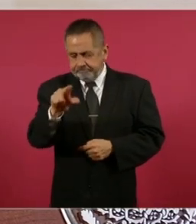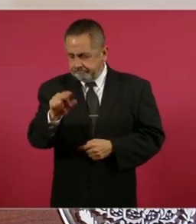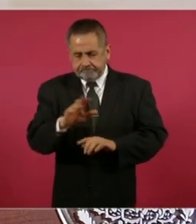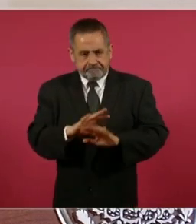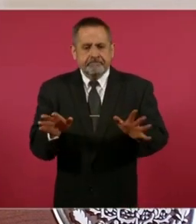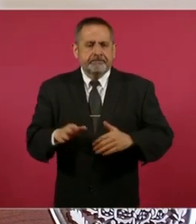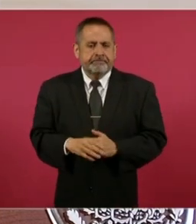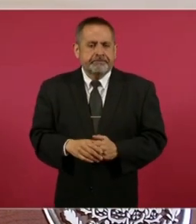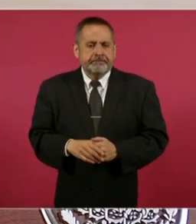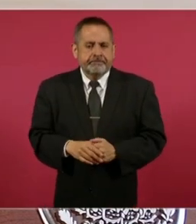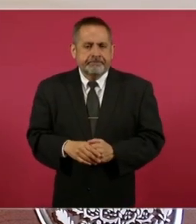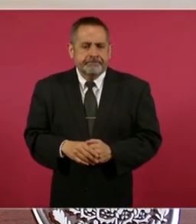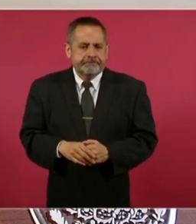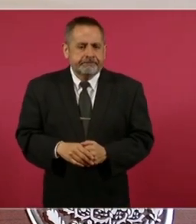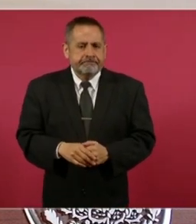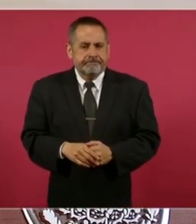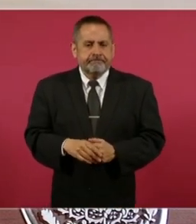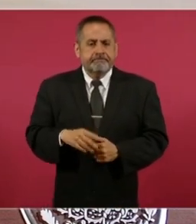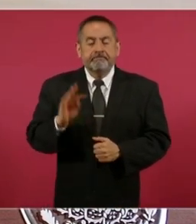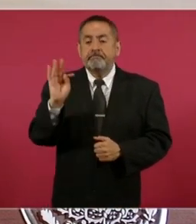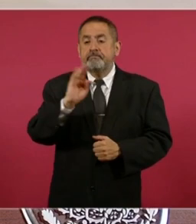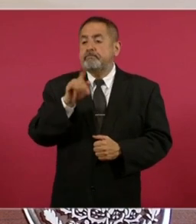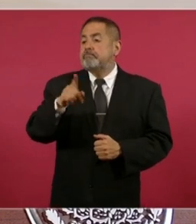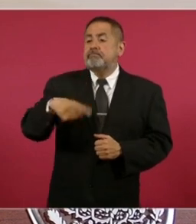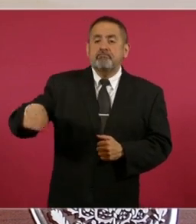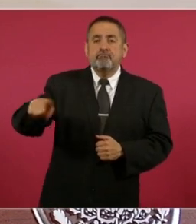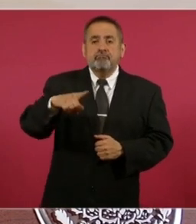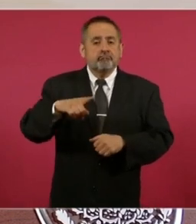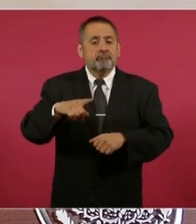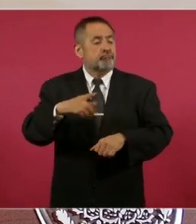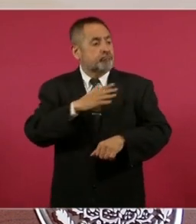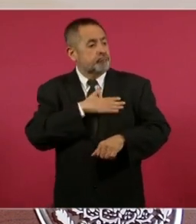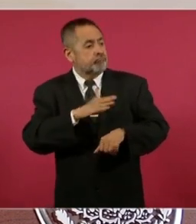entonces cada vez que hay un llamado